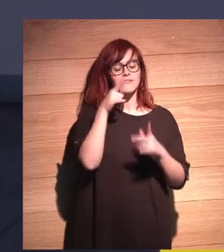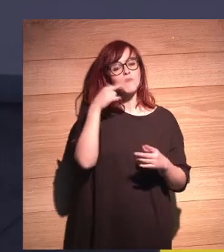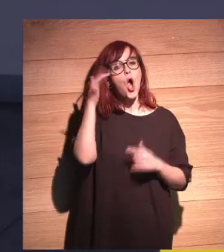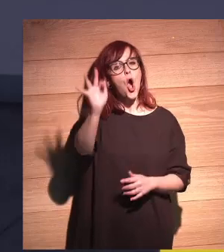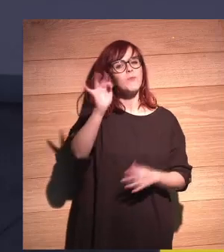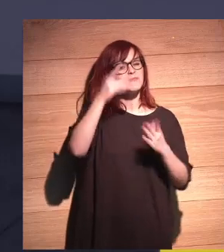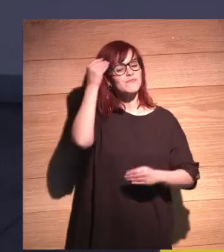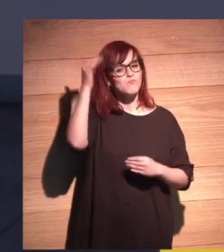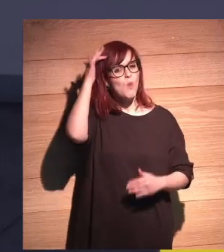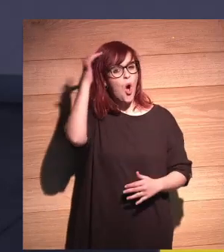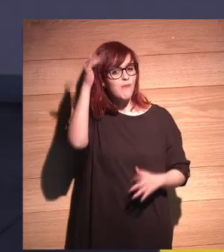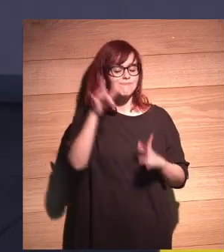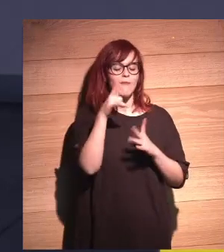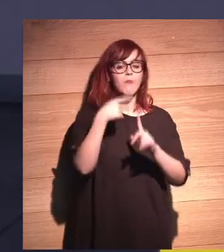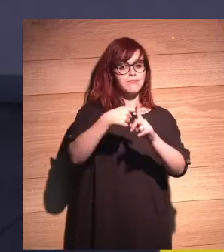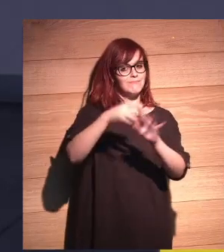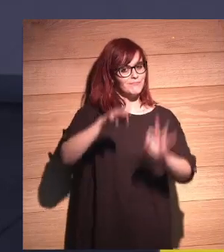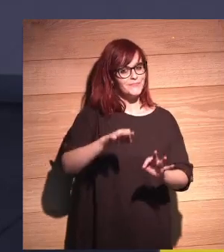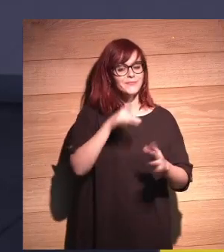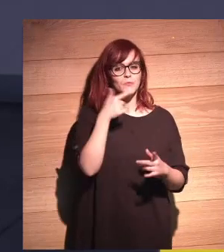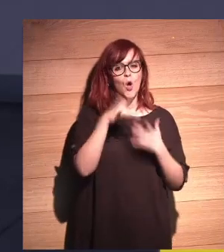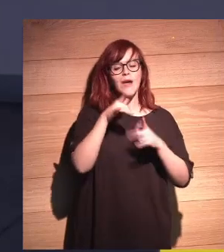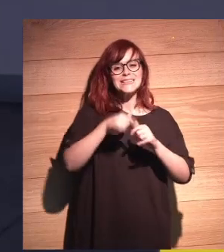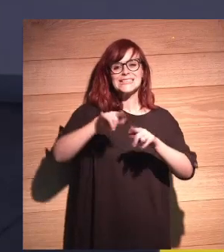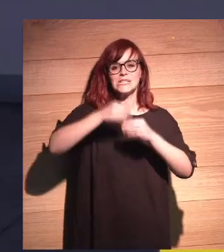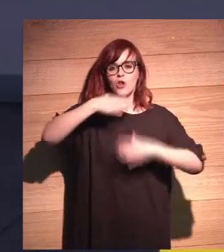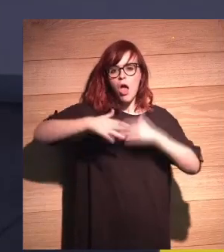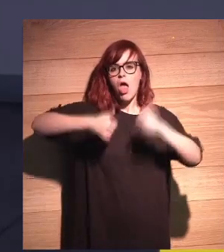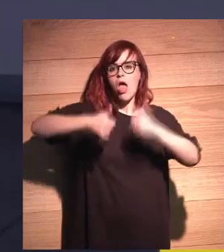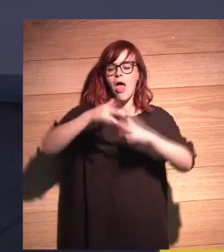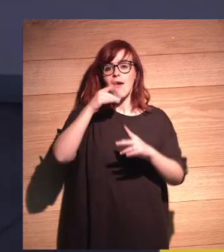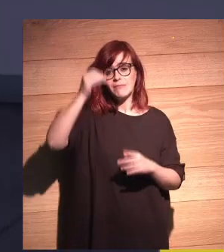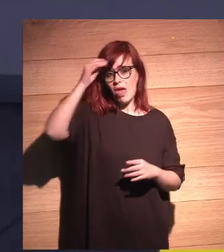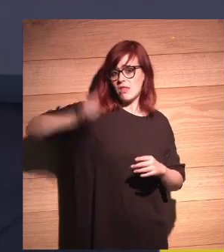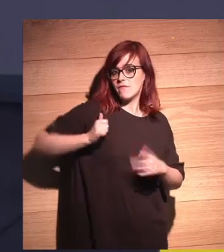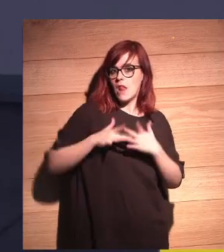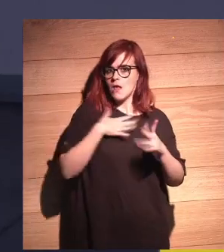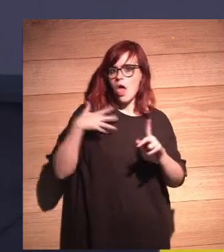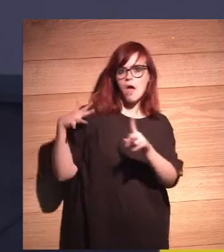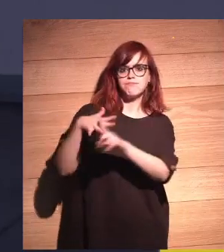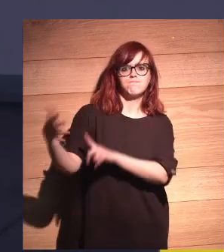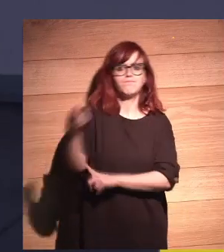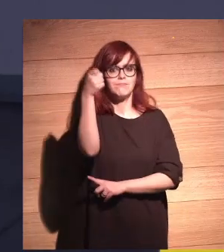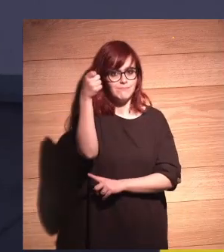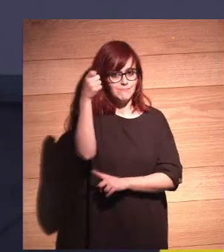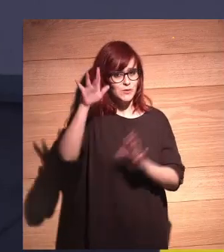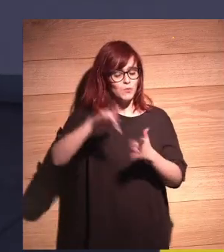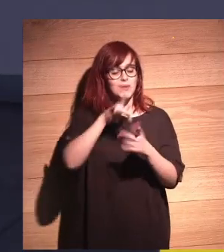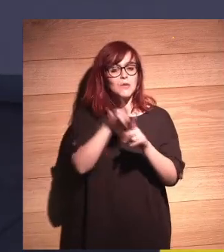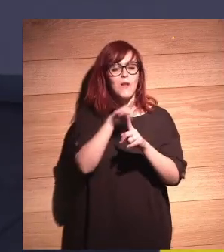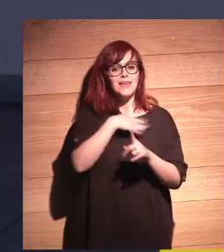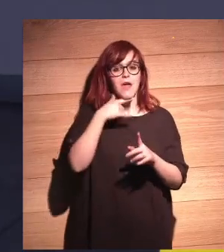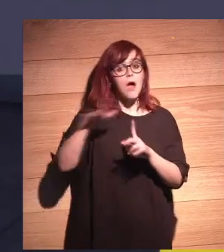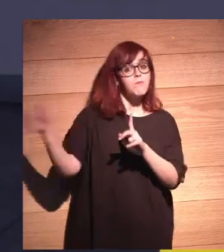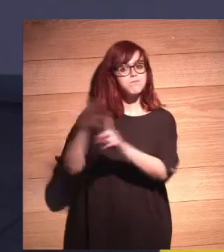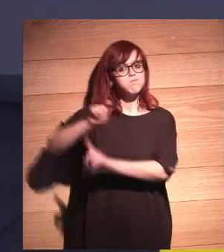él advierte que se ha abierto una carrera por la conquista de la inteligencia artificial con la intención de imponerla